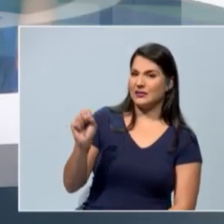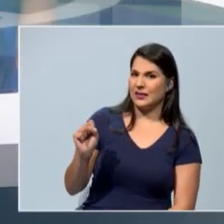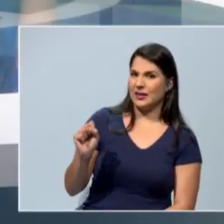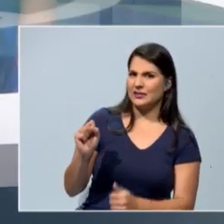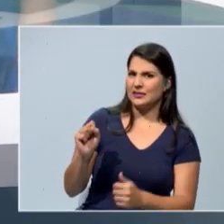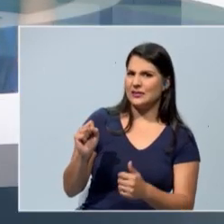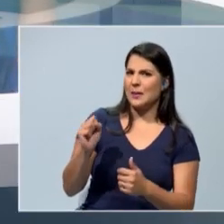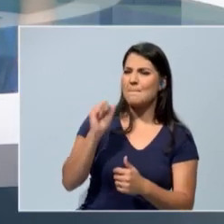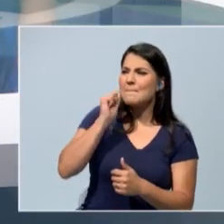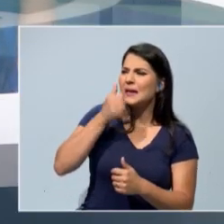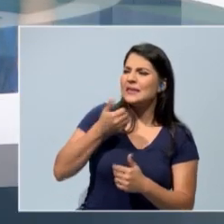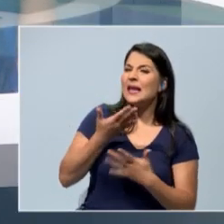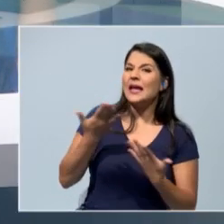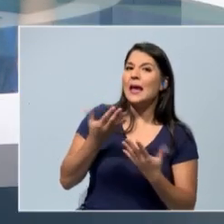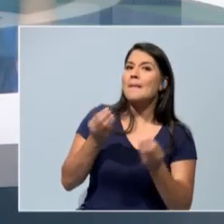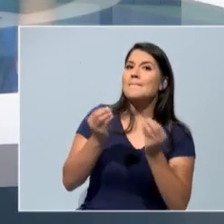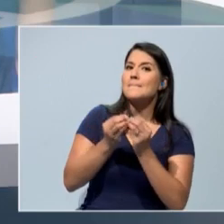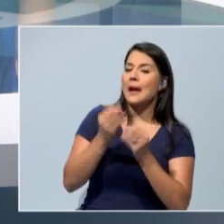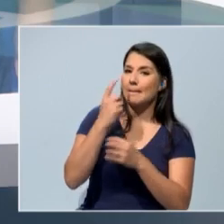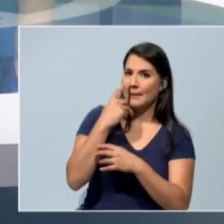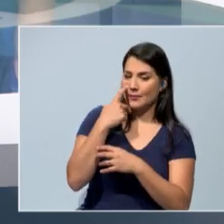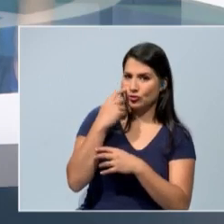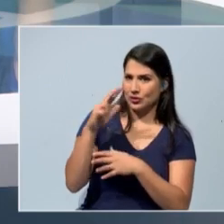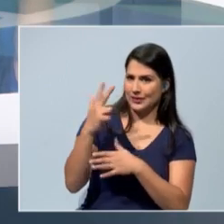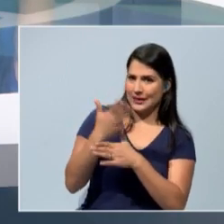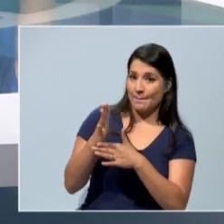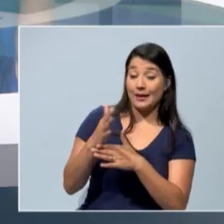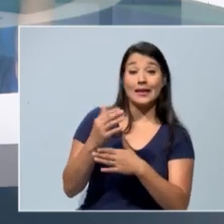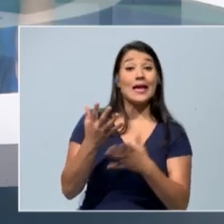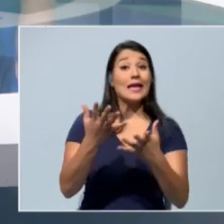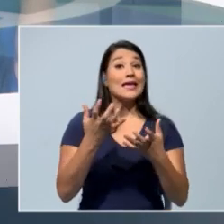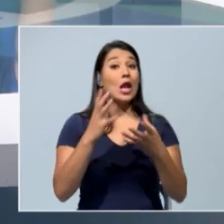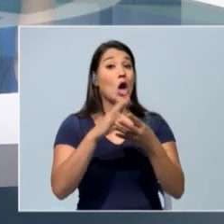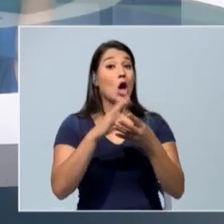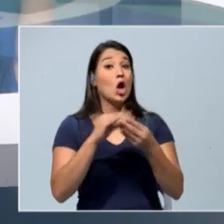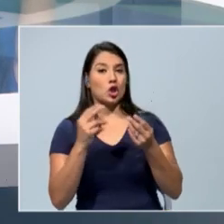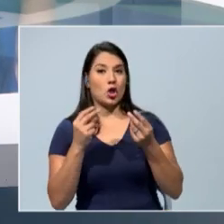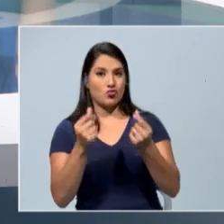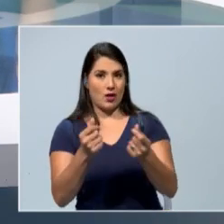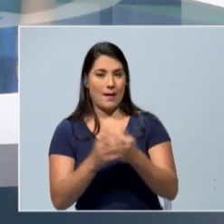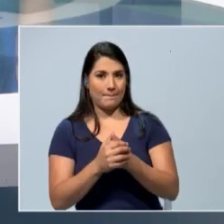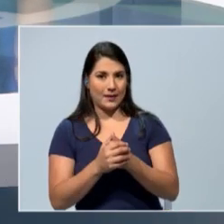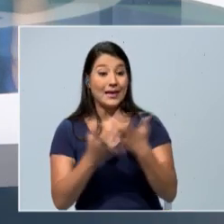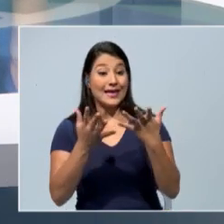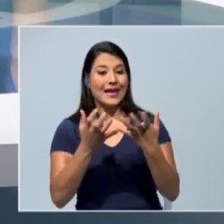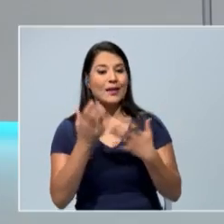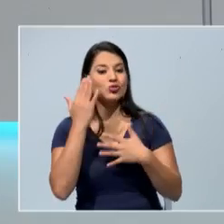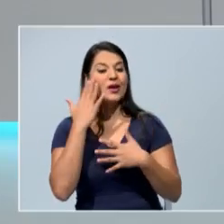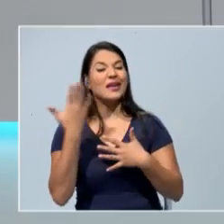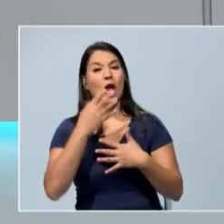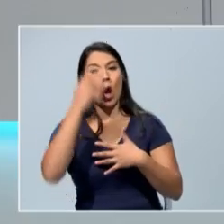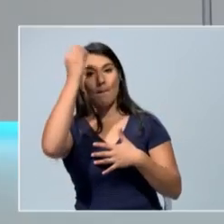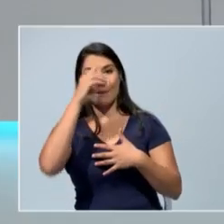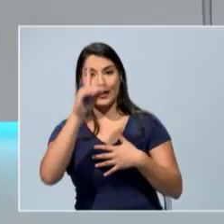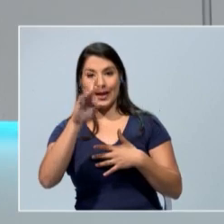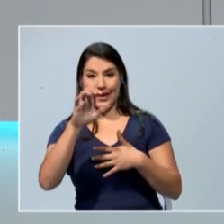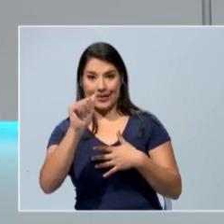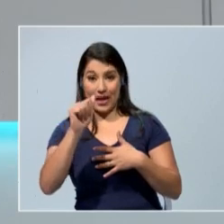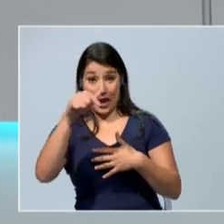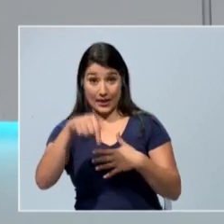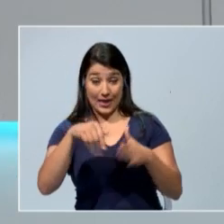¿qué vamos a ver mañana en la tercera entrega? Muy rápido les cuento que estaremos con la perspectiva de la DEA acá en Costa Rica, Colombia y México,